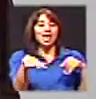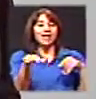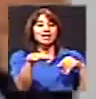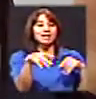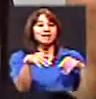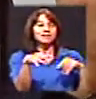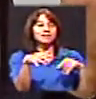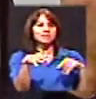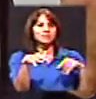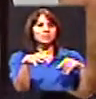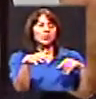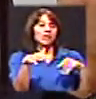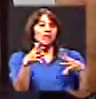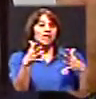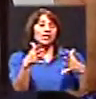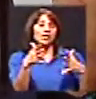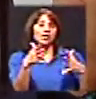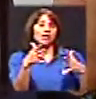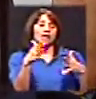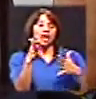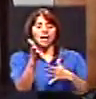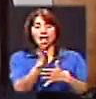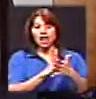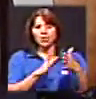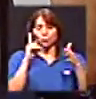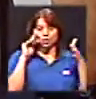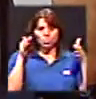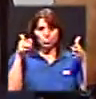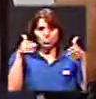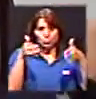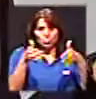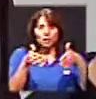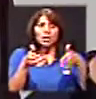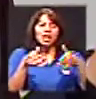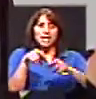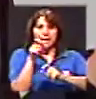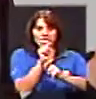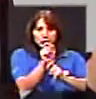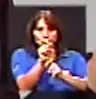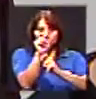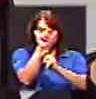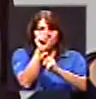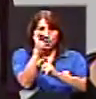hay una cuestión artística y sobre todo escultórica muy importante reflejada